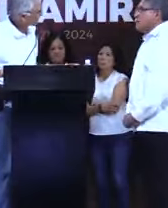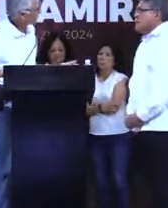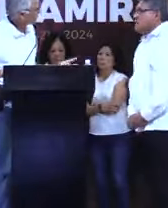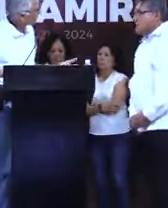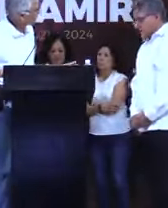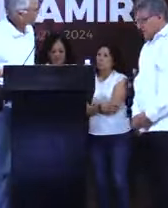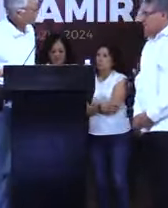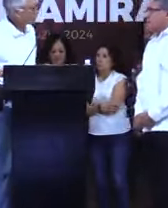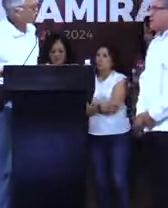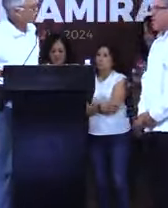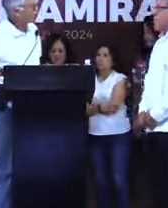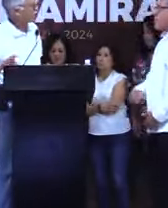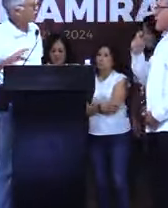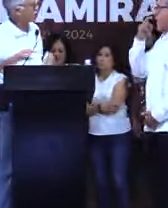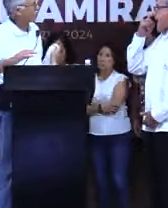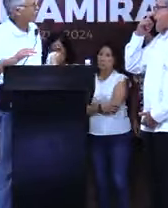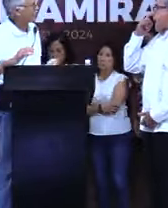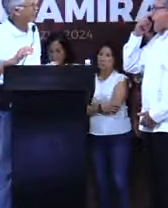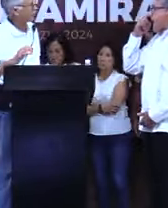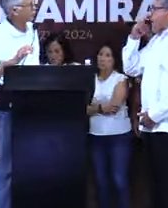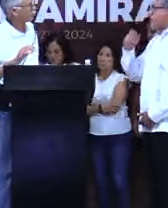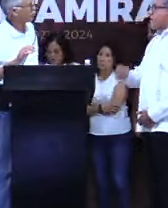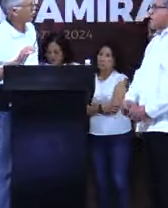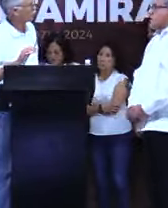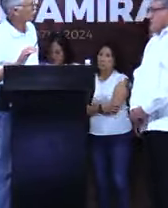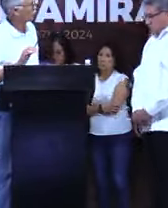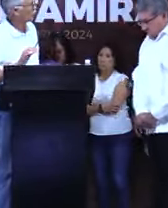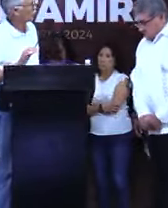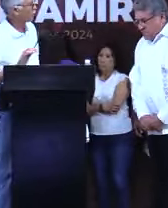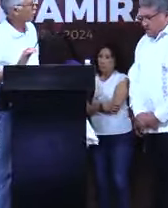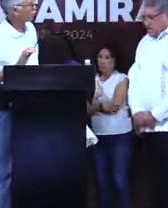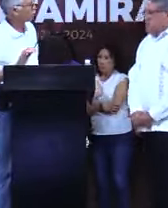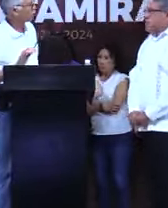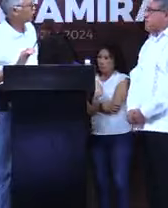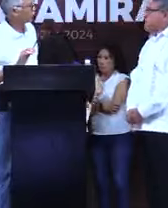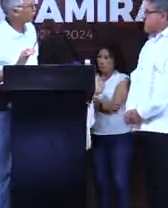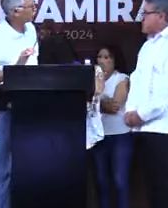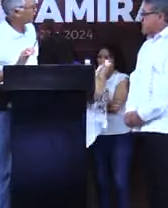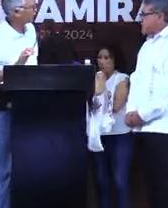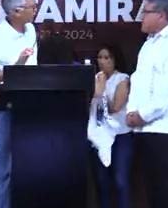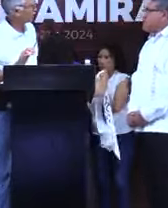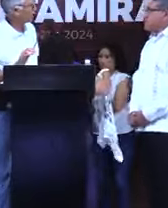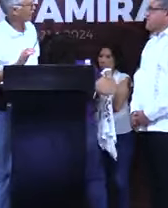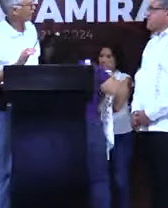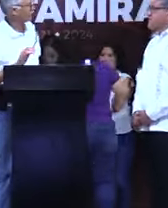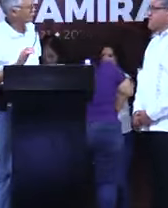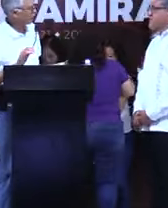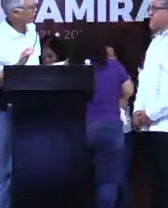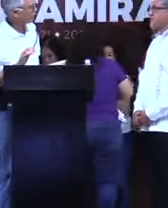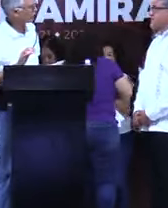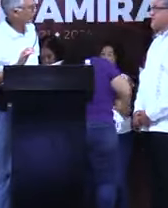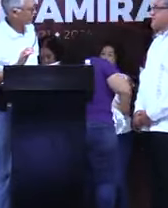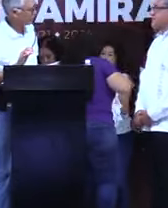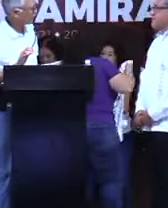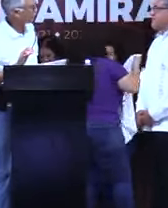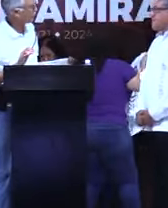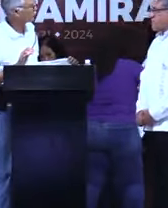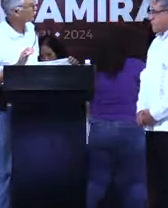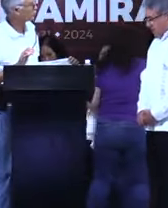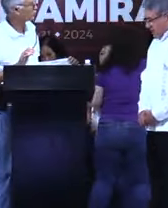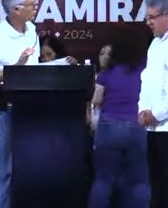invitamos precisamente para ahora, el viernes 18 de agosto, que va a haber un torneo de los DIF de Tampico,